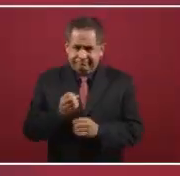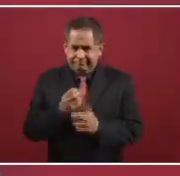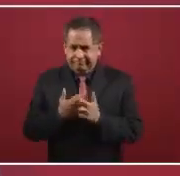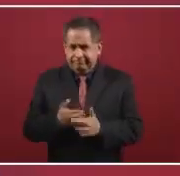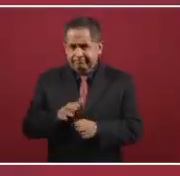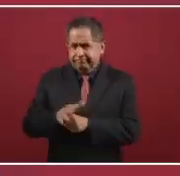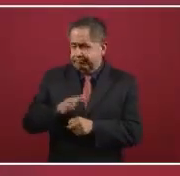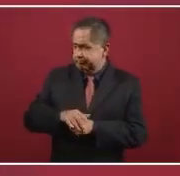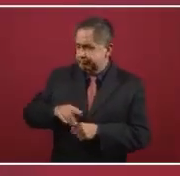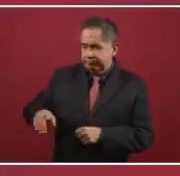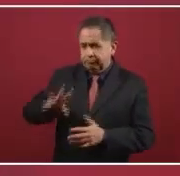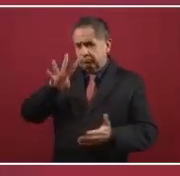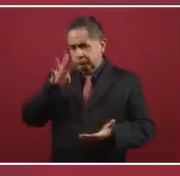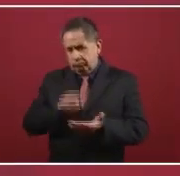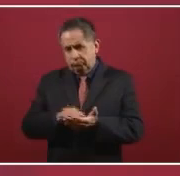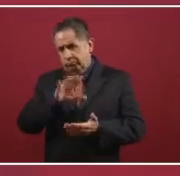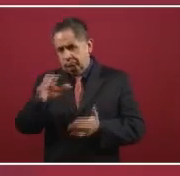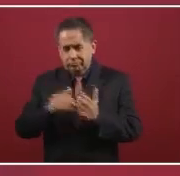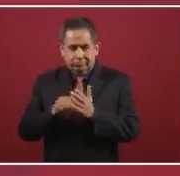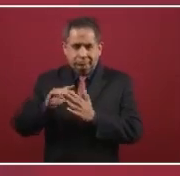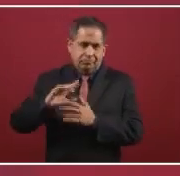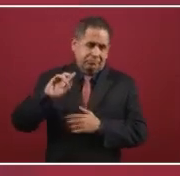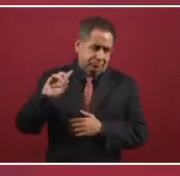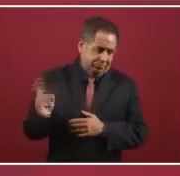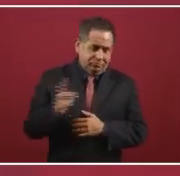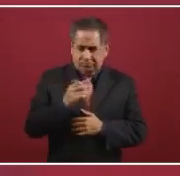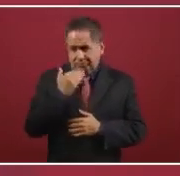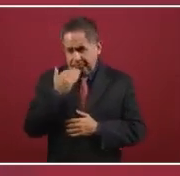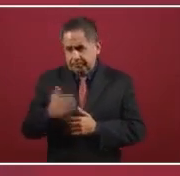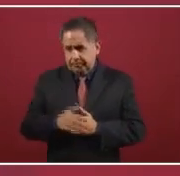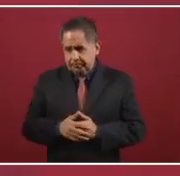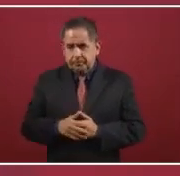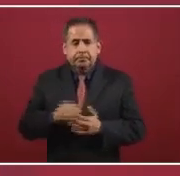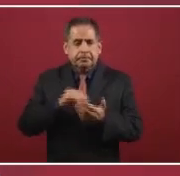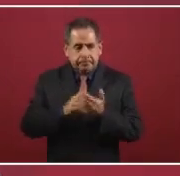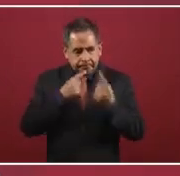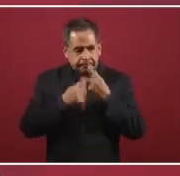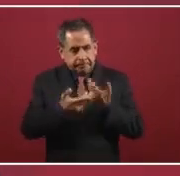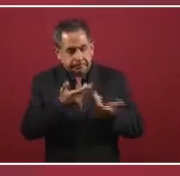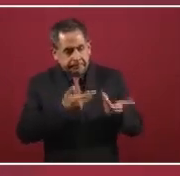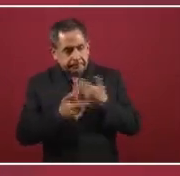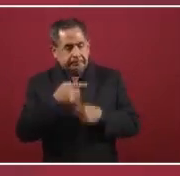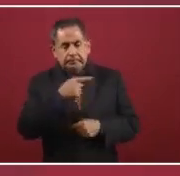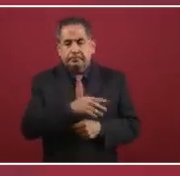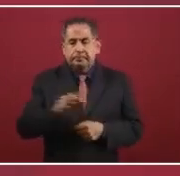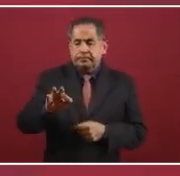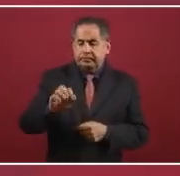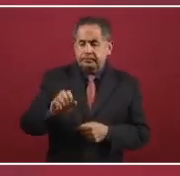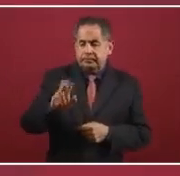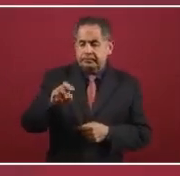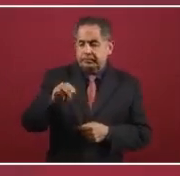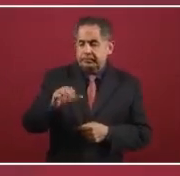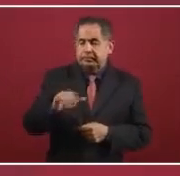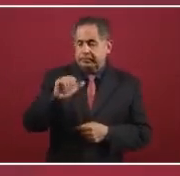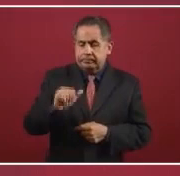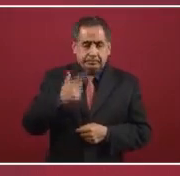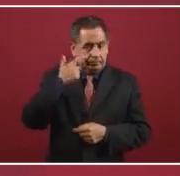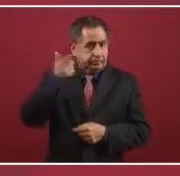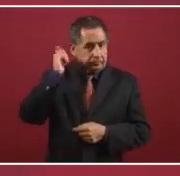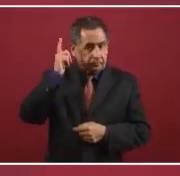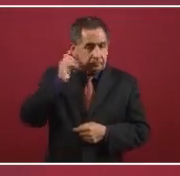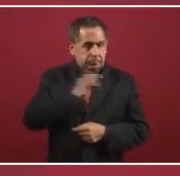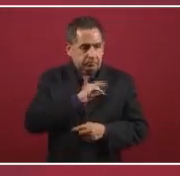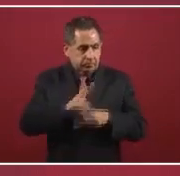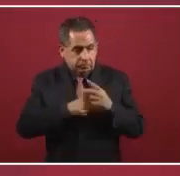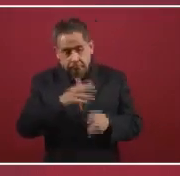lo comentaron aquí, 4,500 millones de dólares. Seguimos negociando con la empresa Fermaca y esperamos llegar pronto a